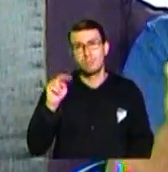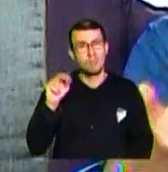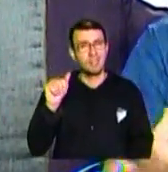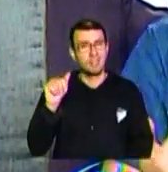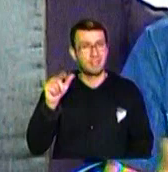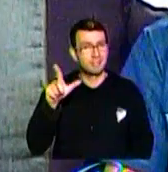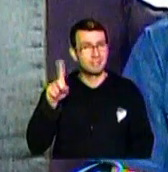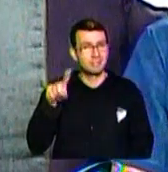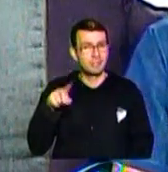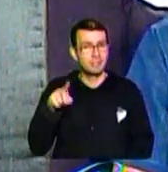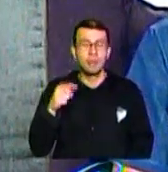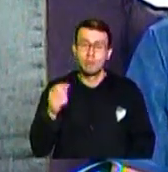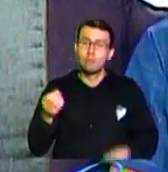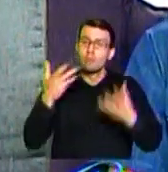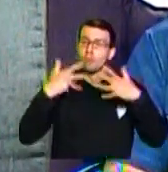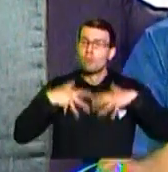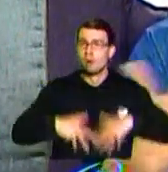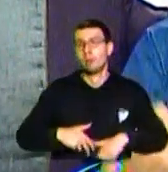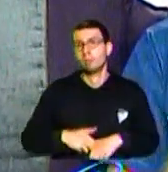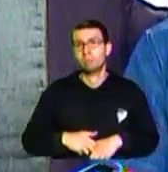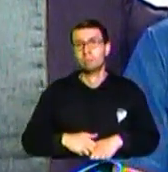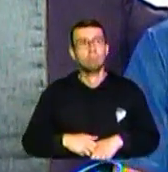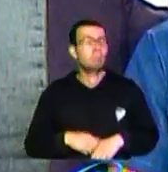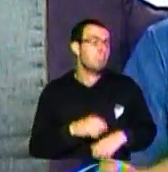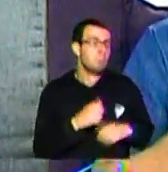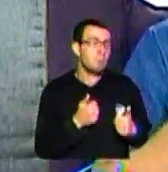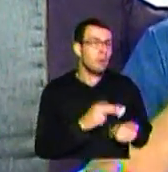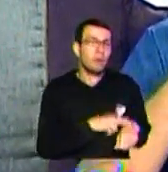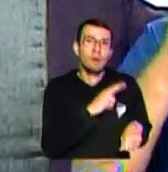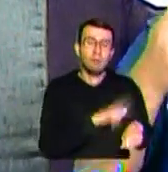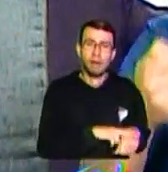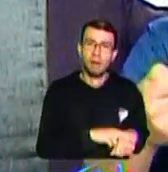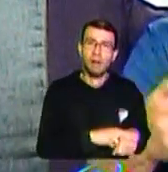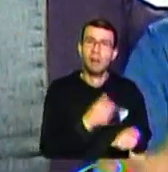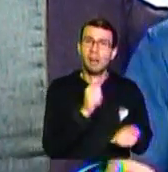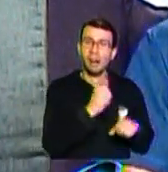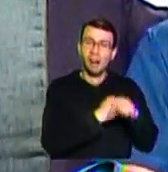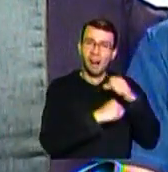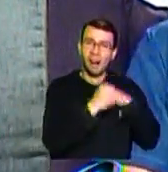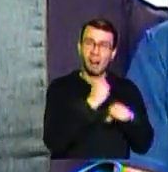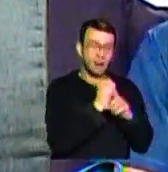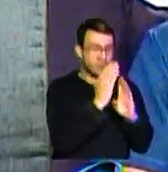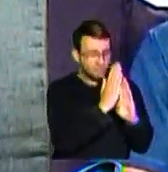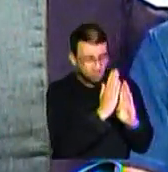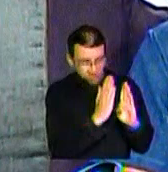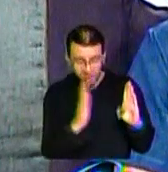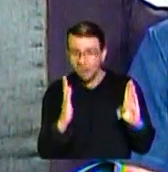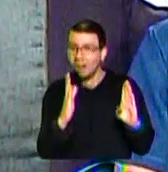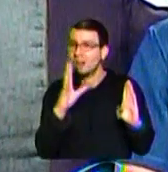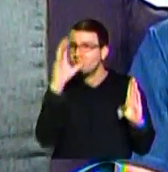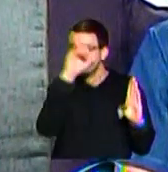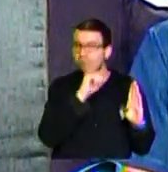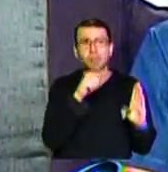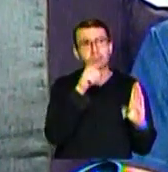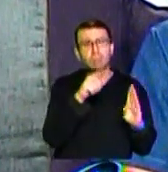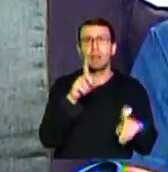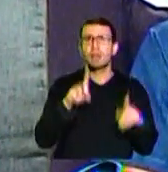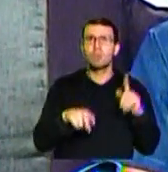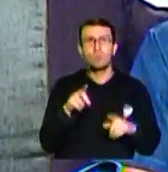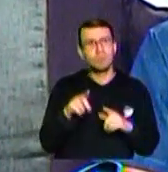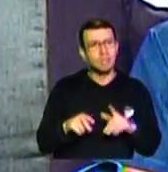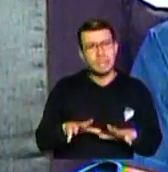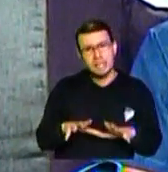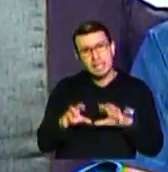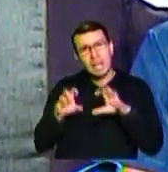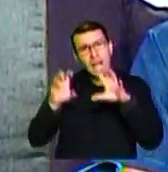que 10 años para acá que aparecieron algunos estudios que demostraron algunas apariciones del cáncer, se suspendieron las